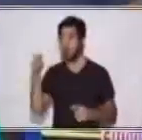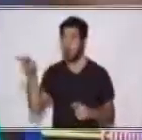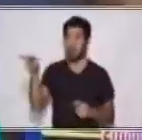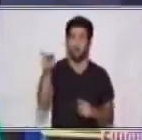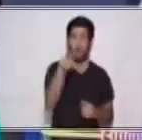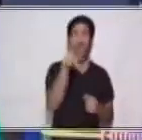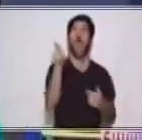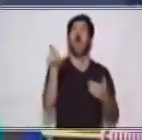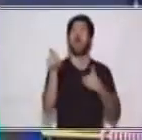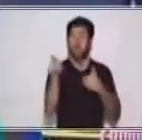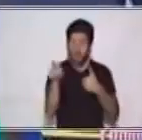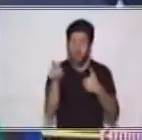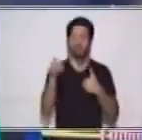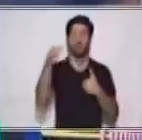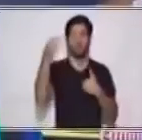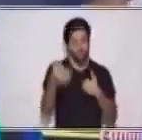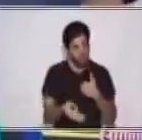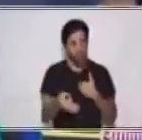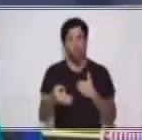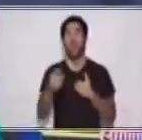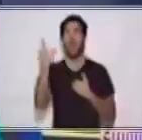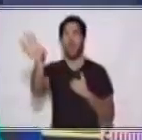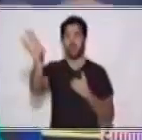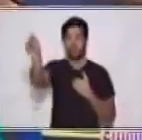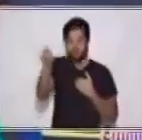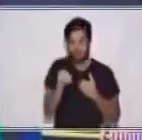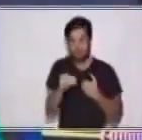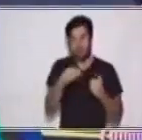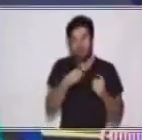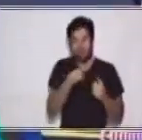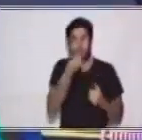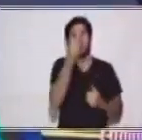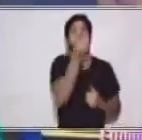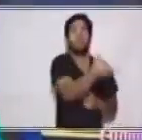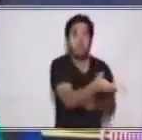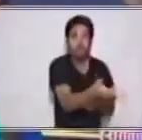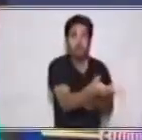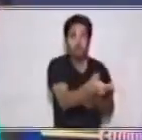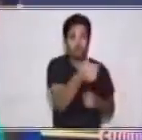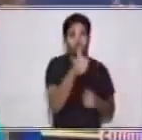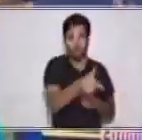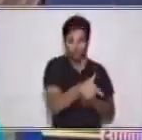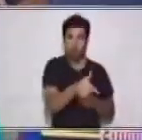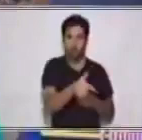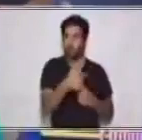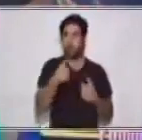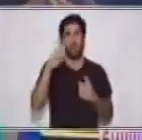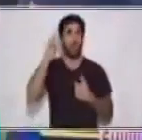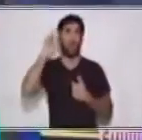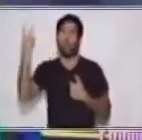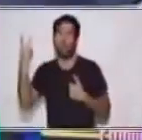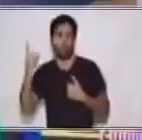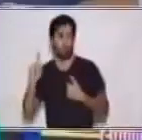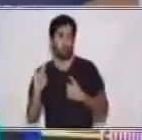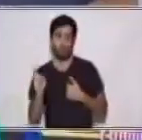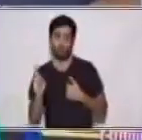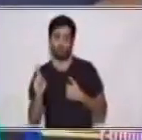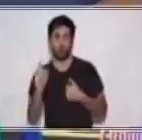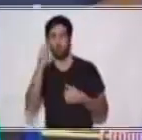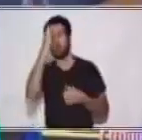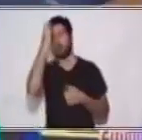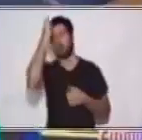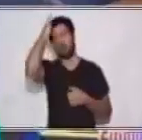comprobar, por lo que en este punto de vista, todas las proposiciones o las oraciones que nos transmita el